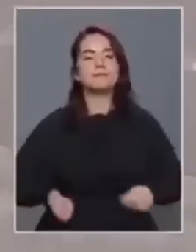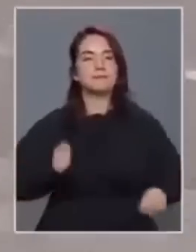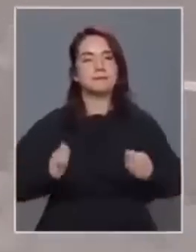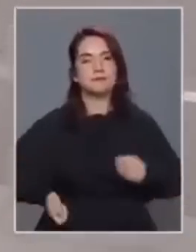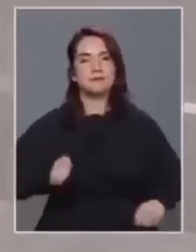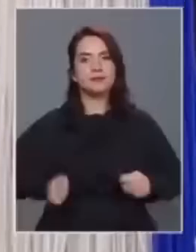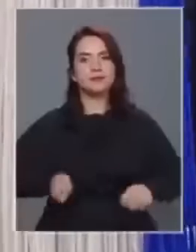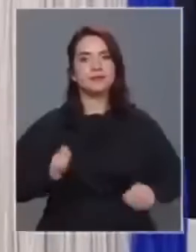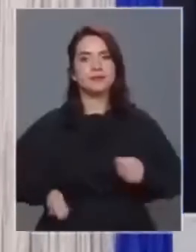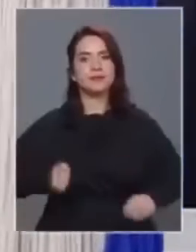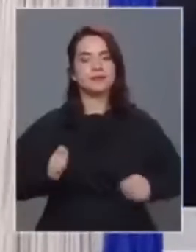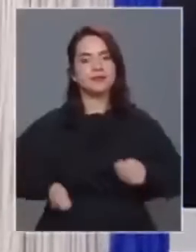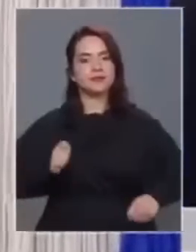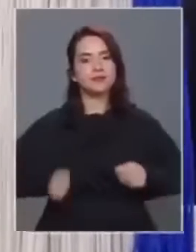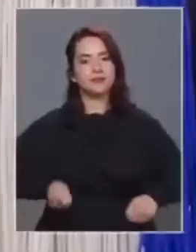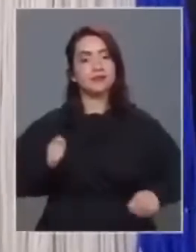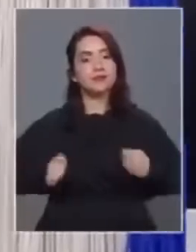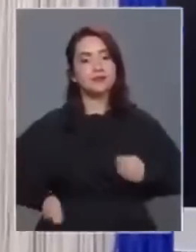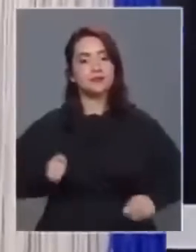súper grande, muy bonita.